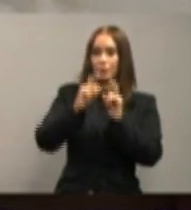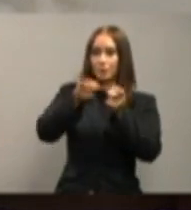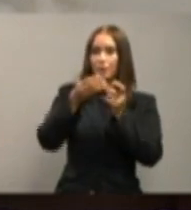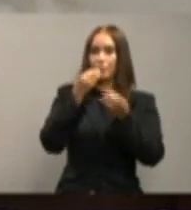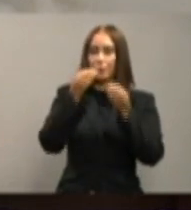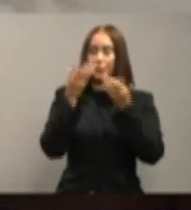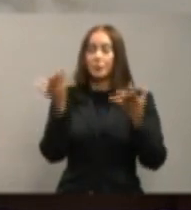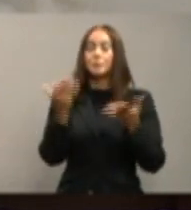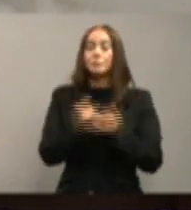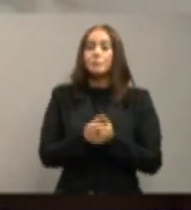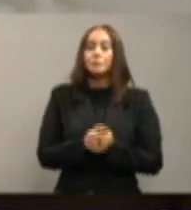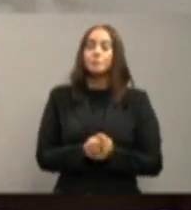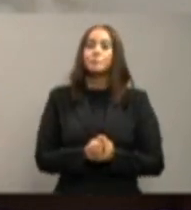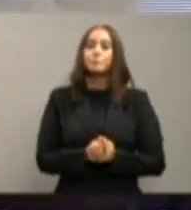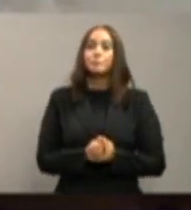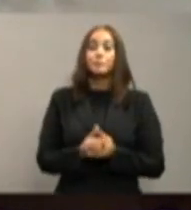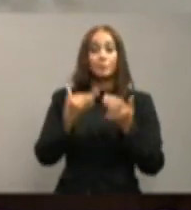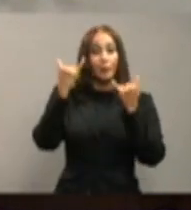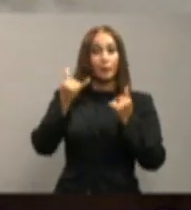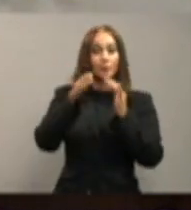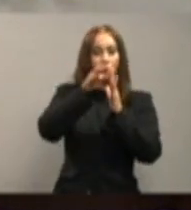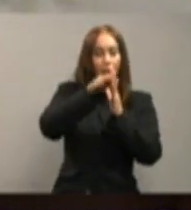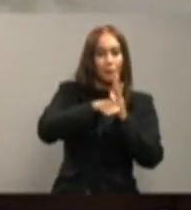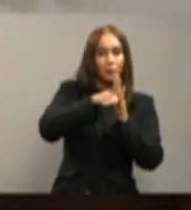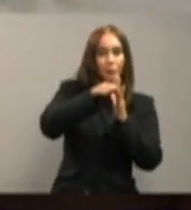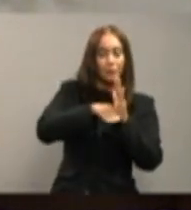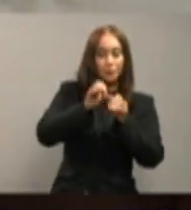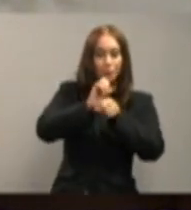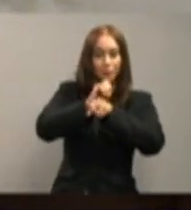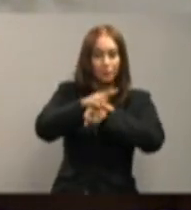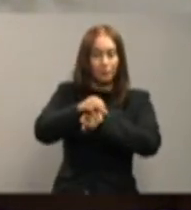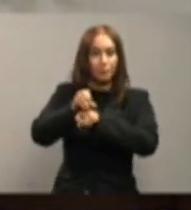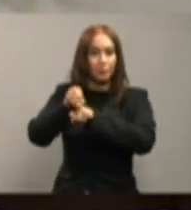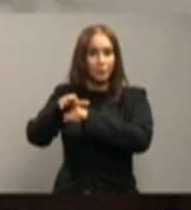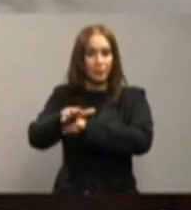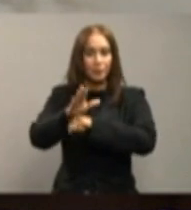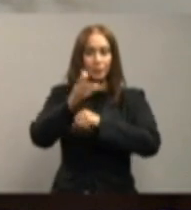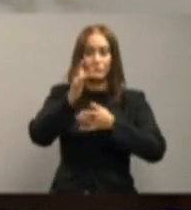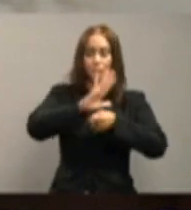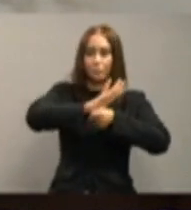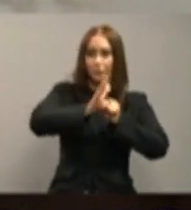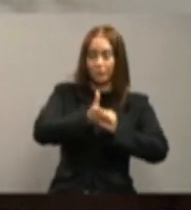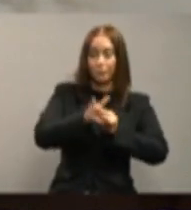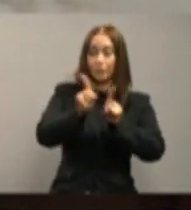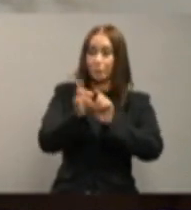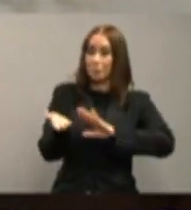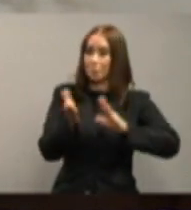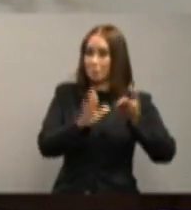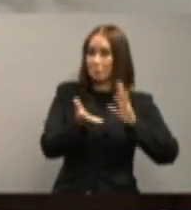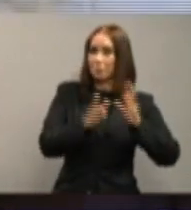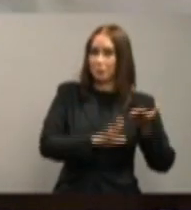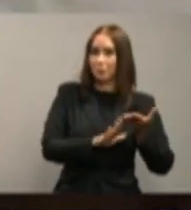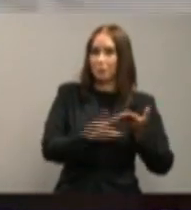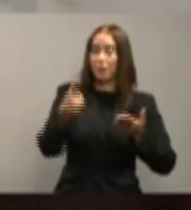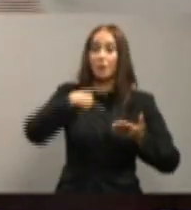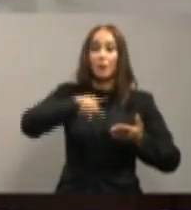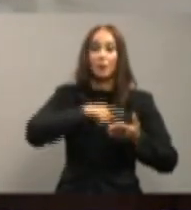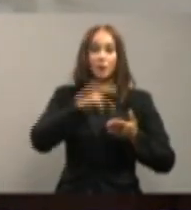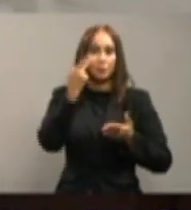Hasta ahora ha ido disminuyendo el contagio y también la letalidad y nosotros estamos